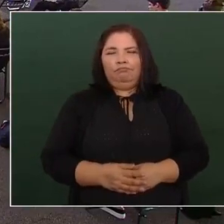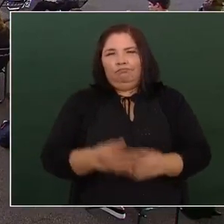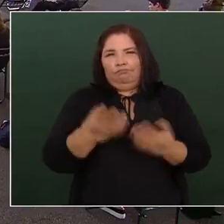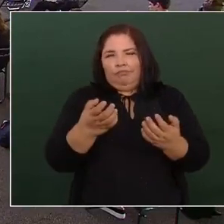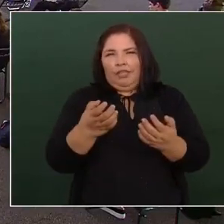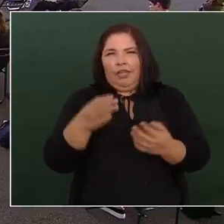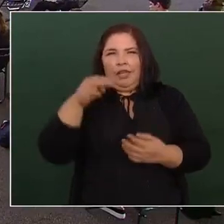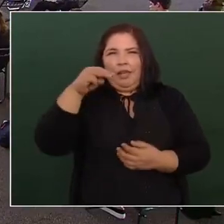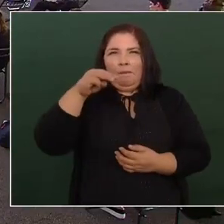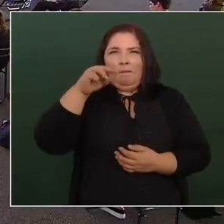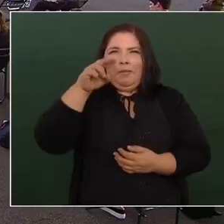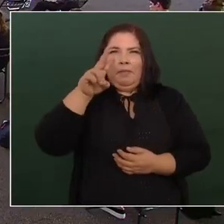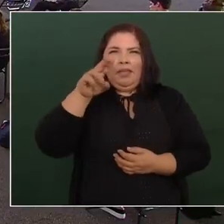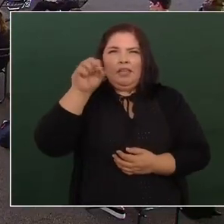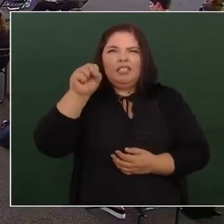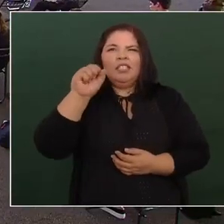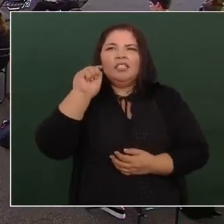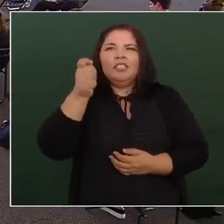¿MBS de quién es?